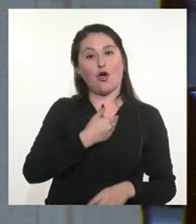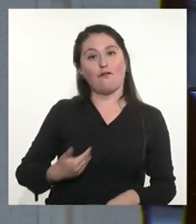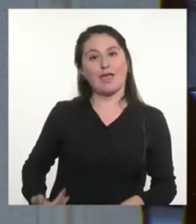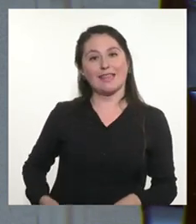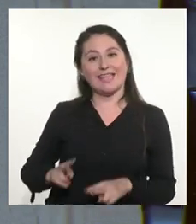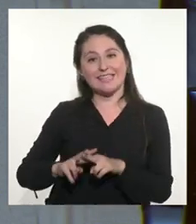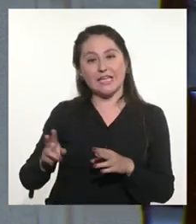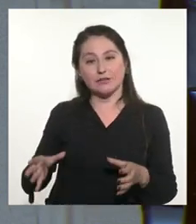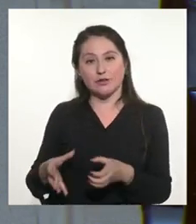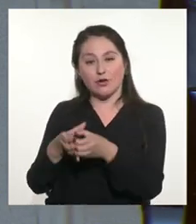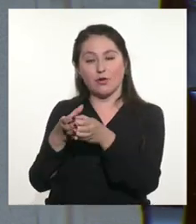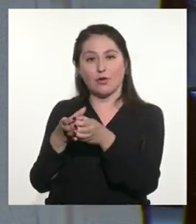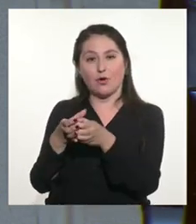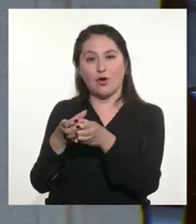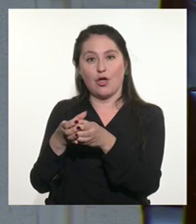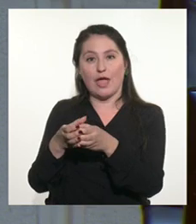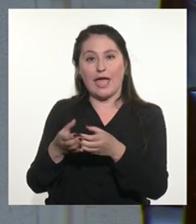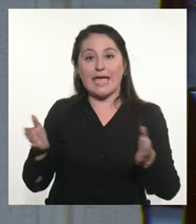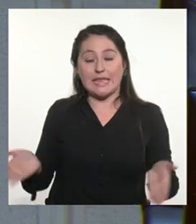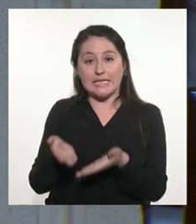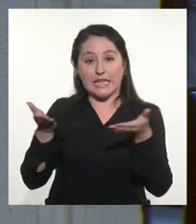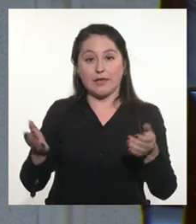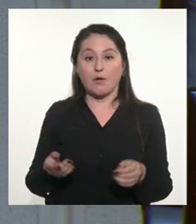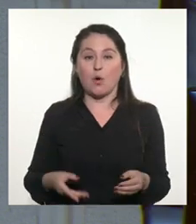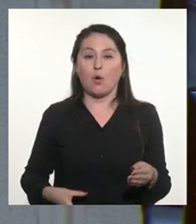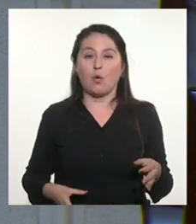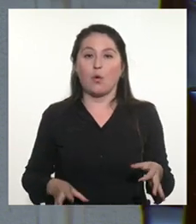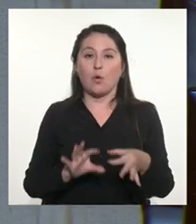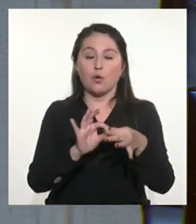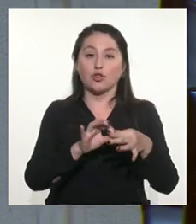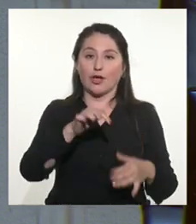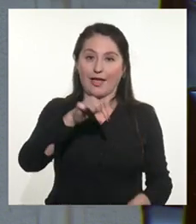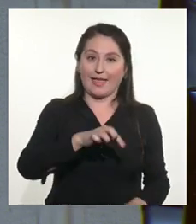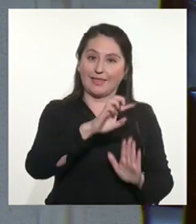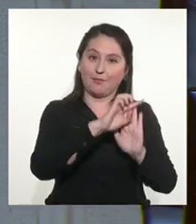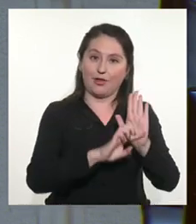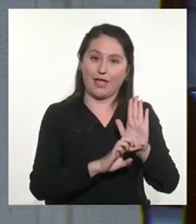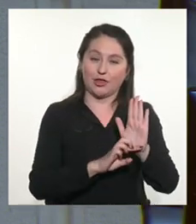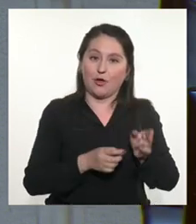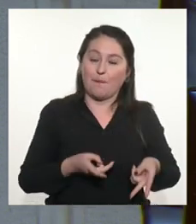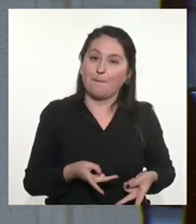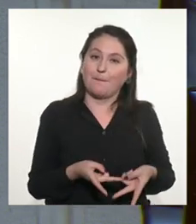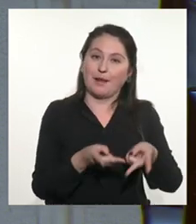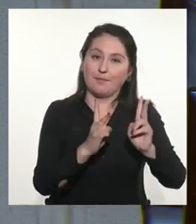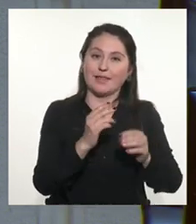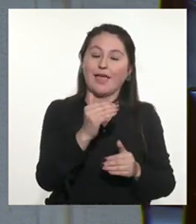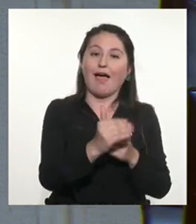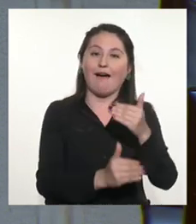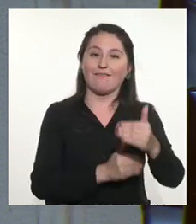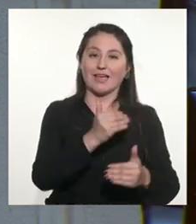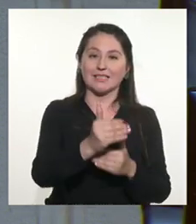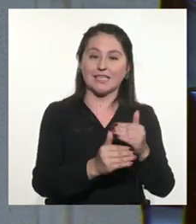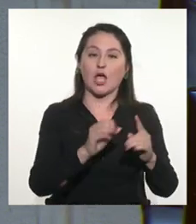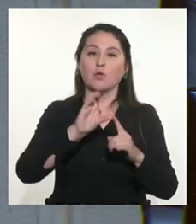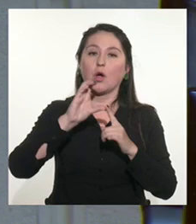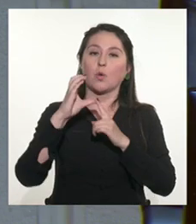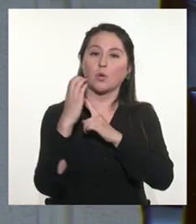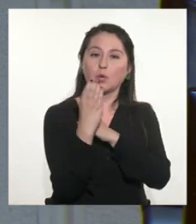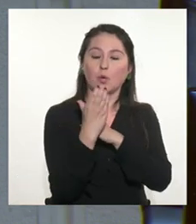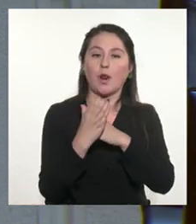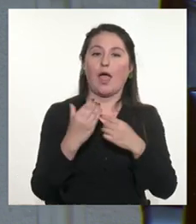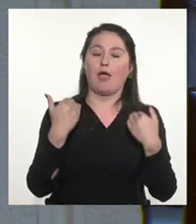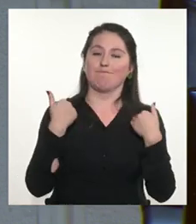creemos que son iniciativas que en conjunto con este proyecto van a permitir avanzar en una cultura y en una